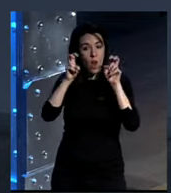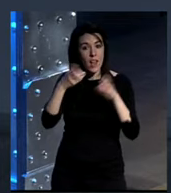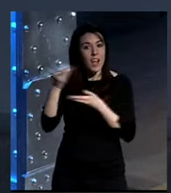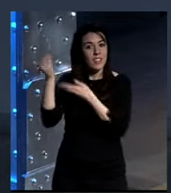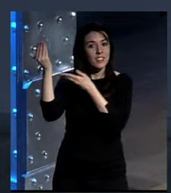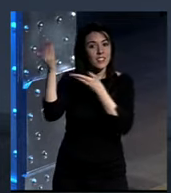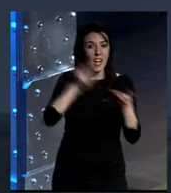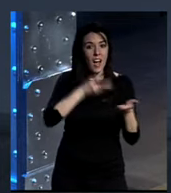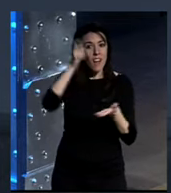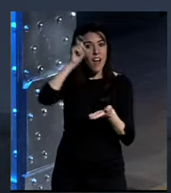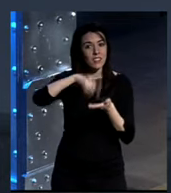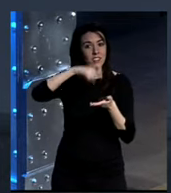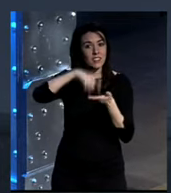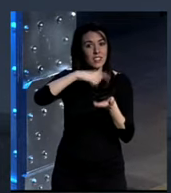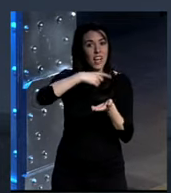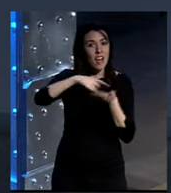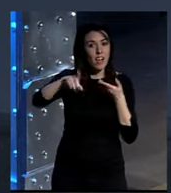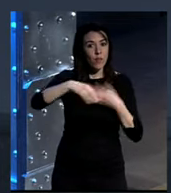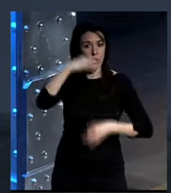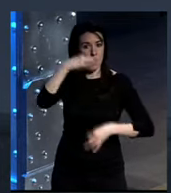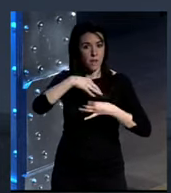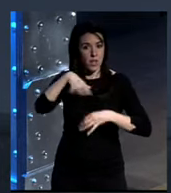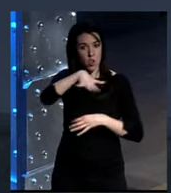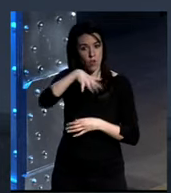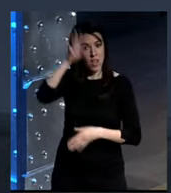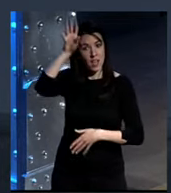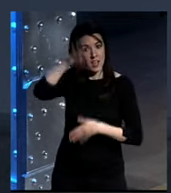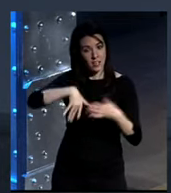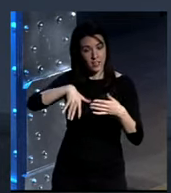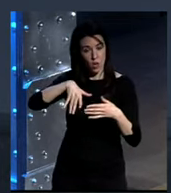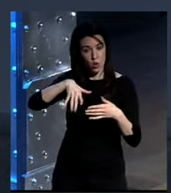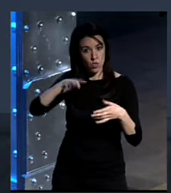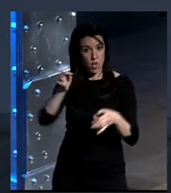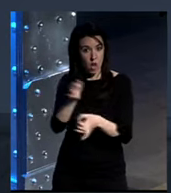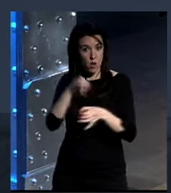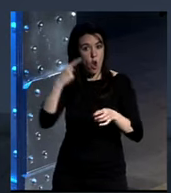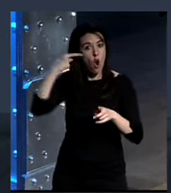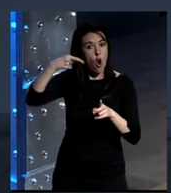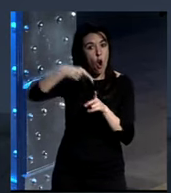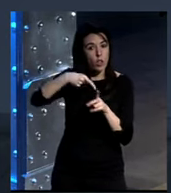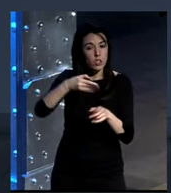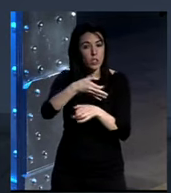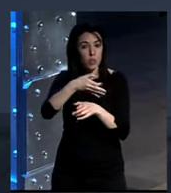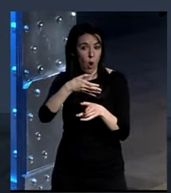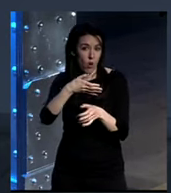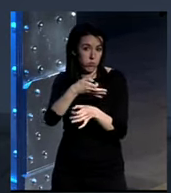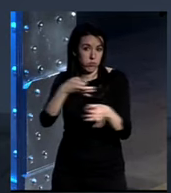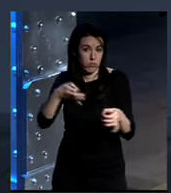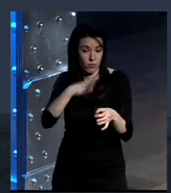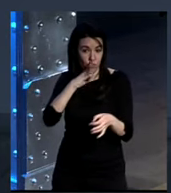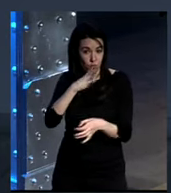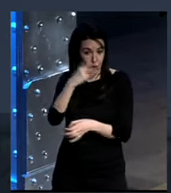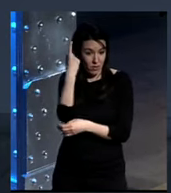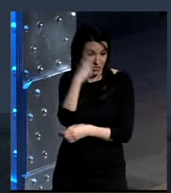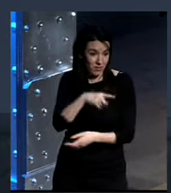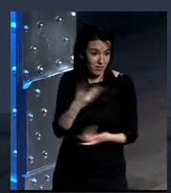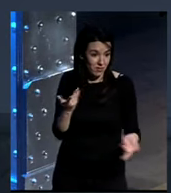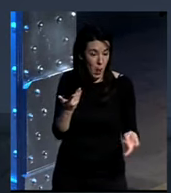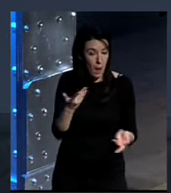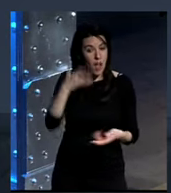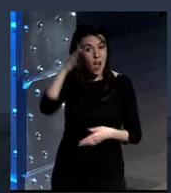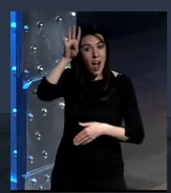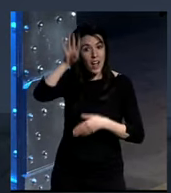telégrafo civil, entre comillas, a Cataluña, comillas adecuadas y adjetivo adecuado, teniendo en cuenta, como saben, que